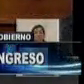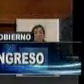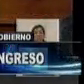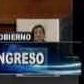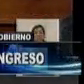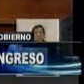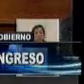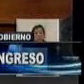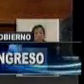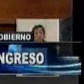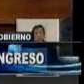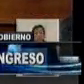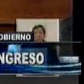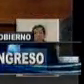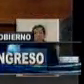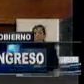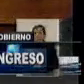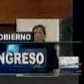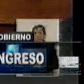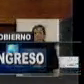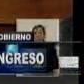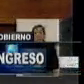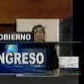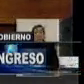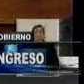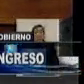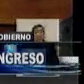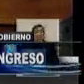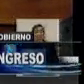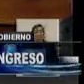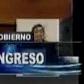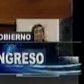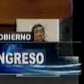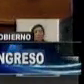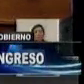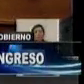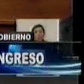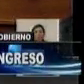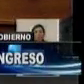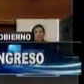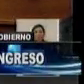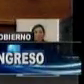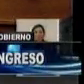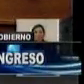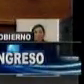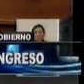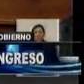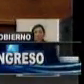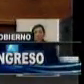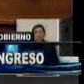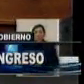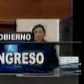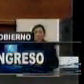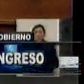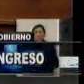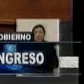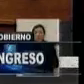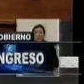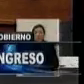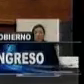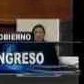reducir la tasa de desigualdad y pobreza, así como eliminar la desnutrición crónica infantil. Por